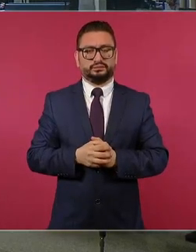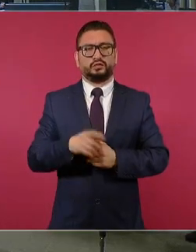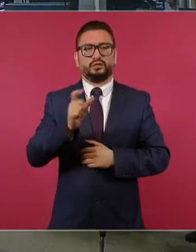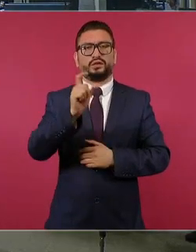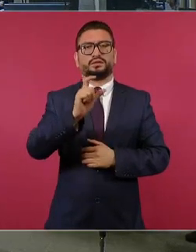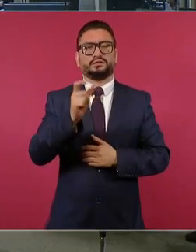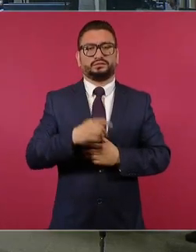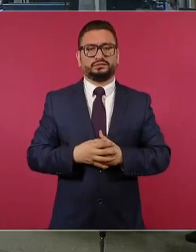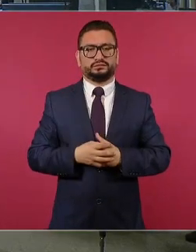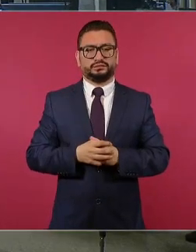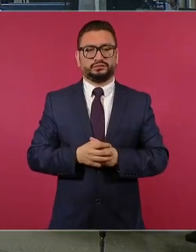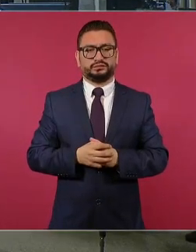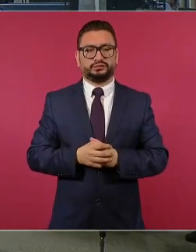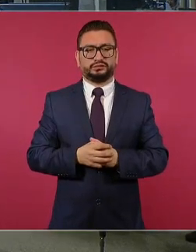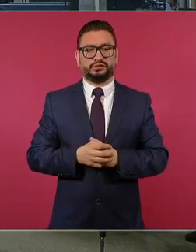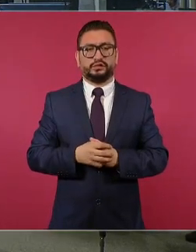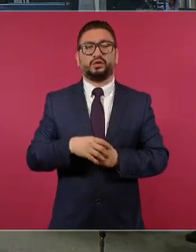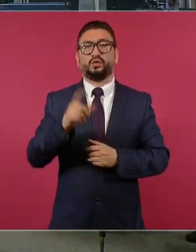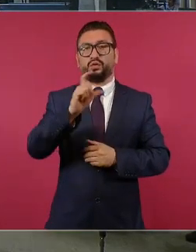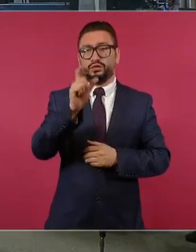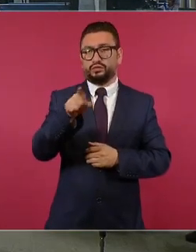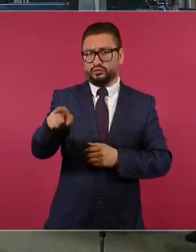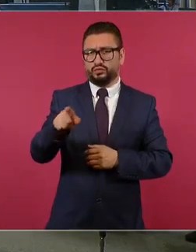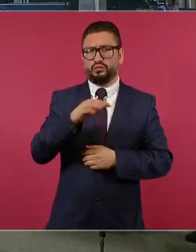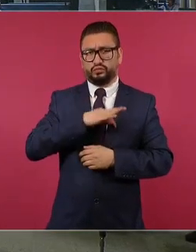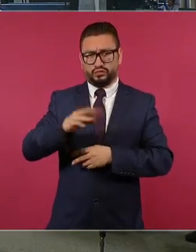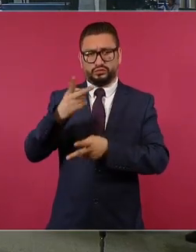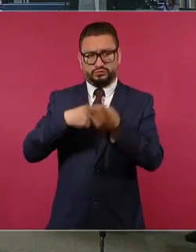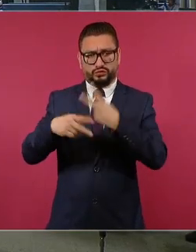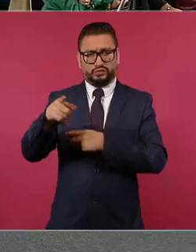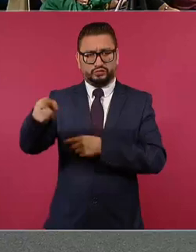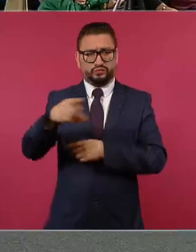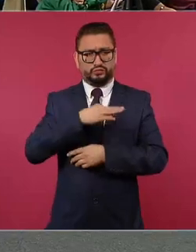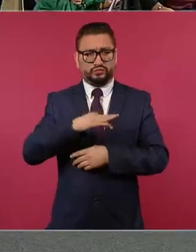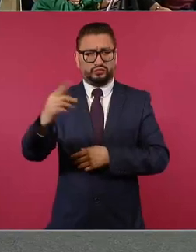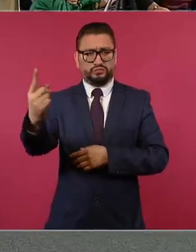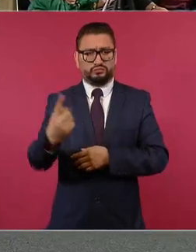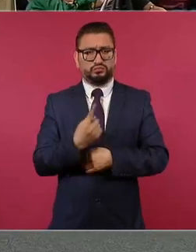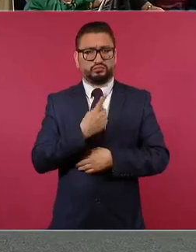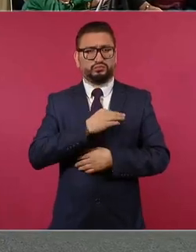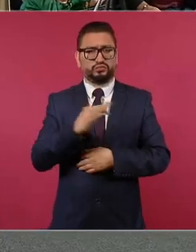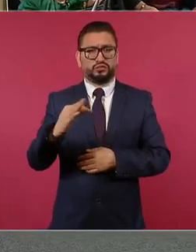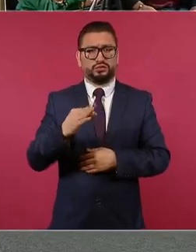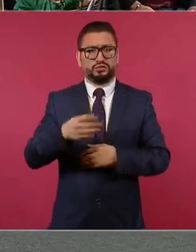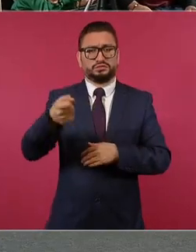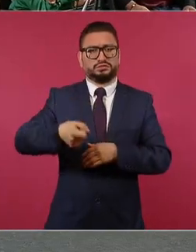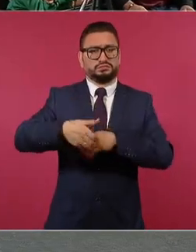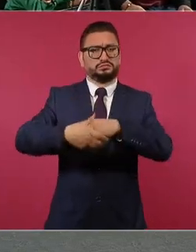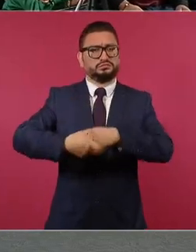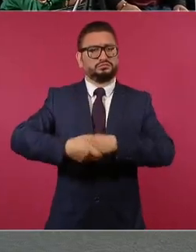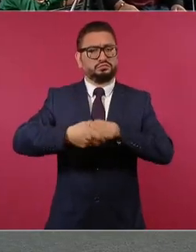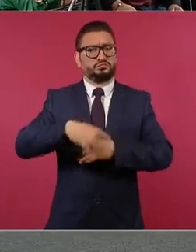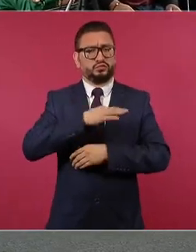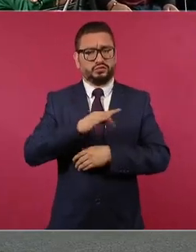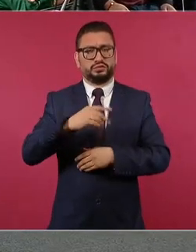¿Cuándo? O sea, ¿qué no puedes venir tú acá y saludarme